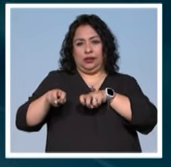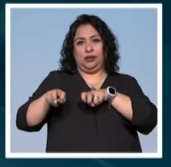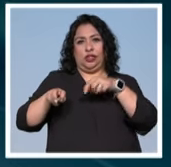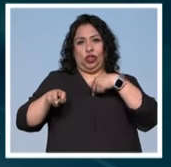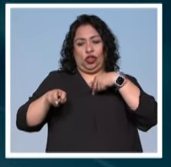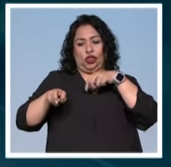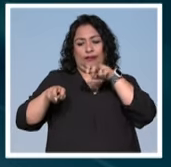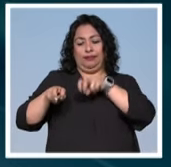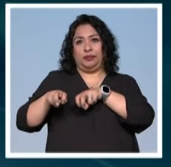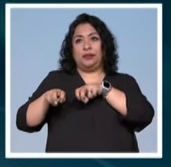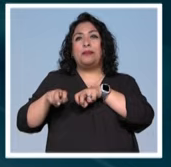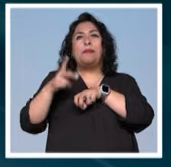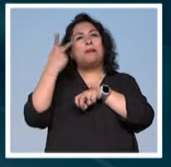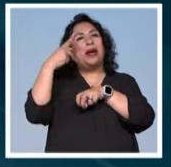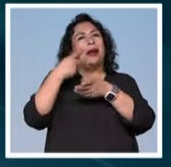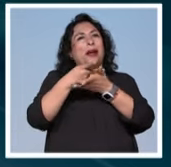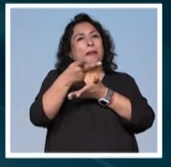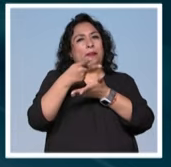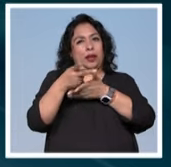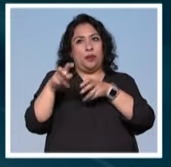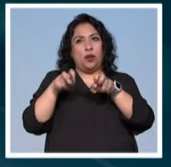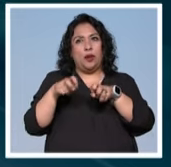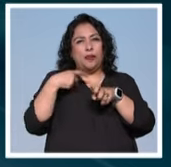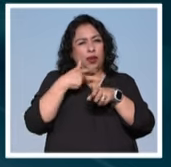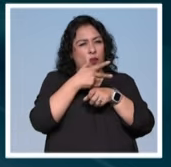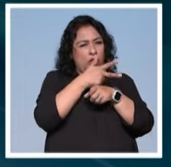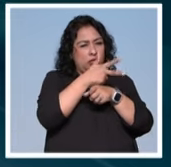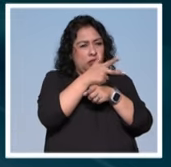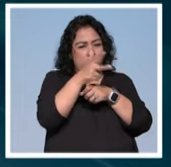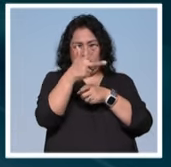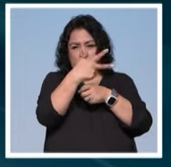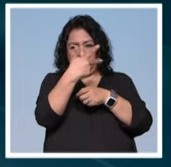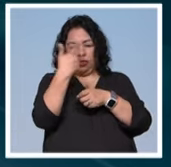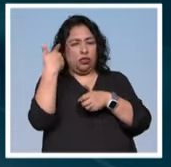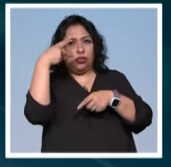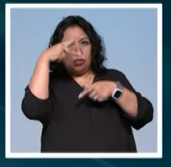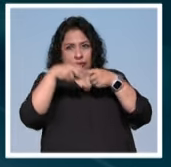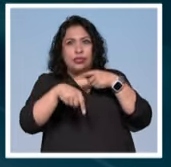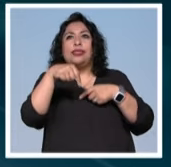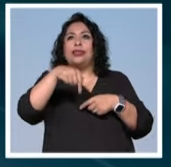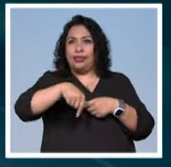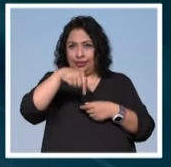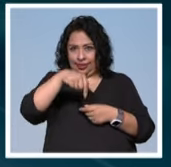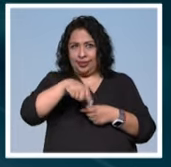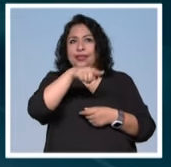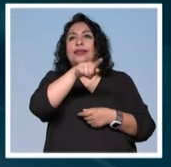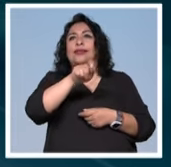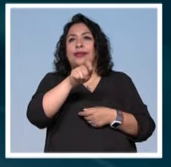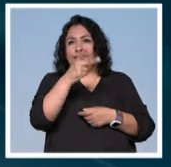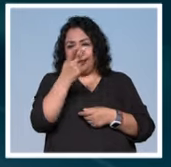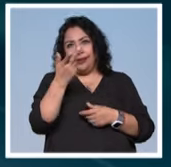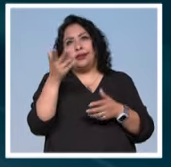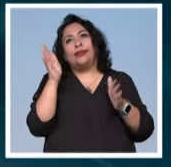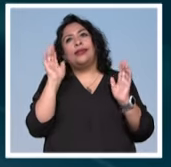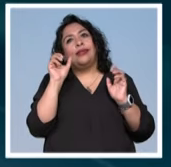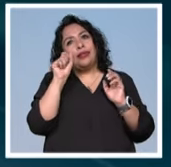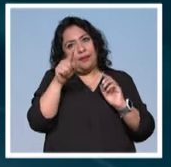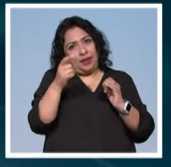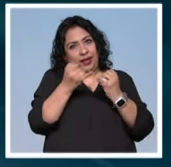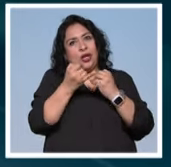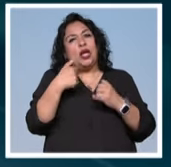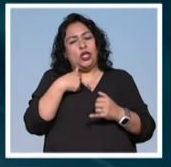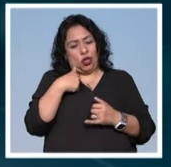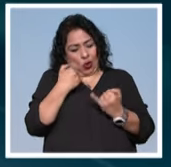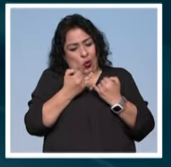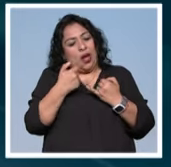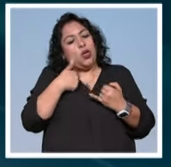una entrega de un premio y vi ese paneo incompleto aquí en el en canal 22 Así que también hay que ya me